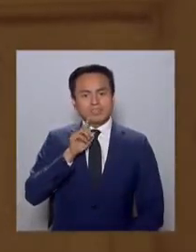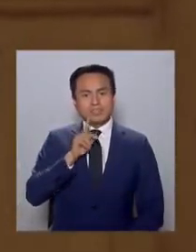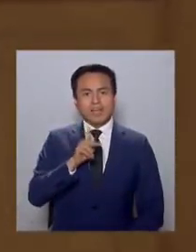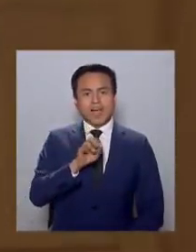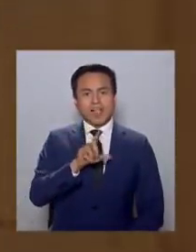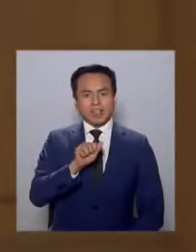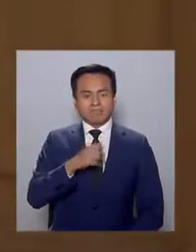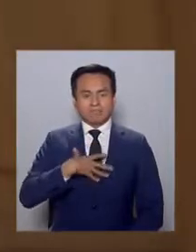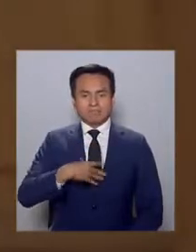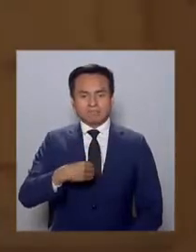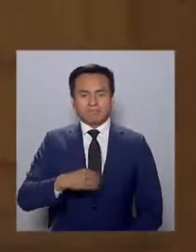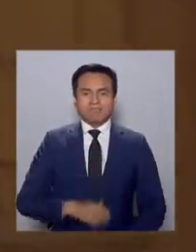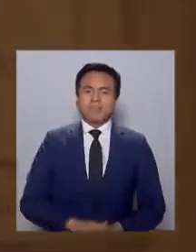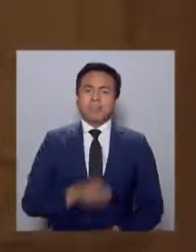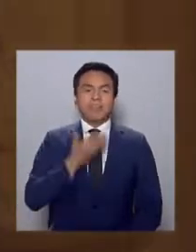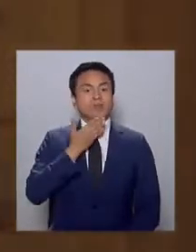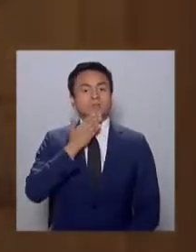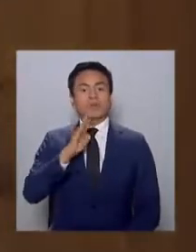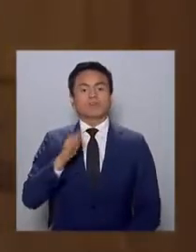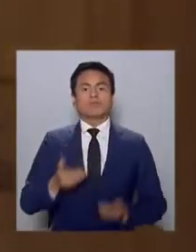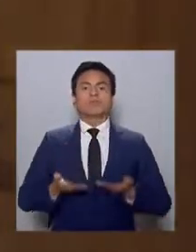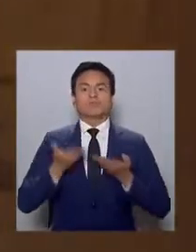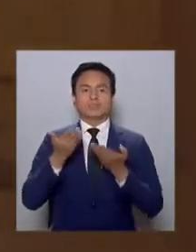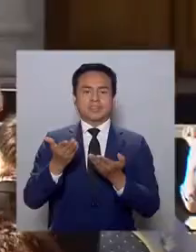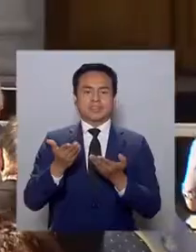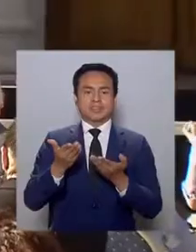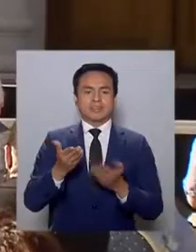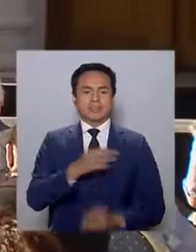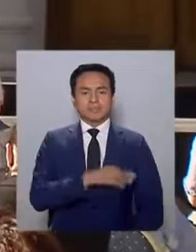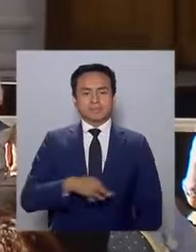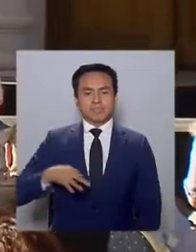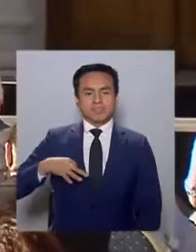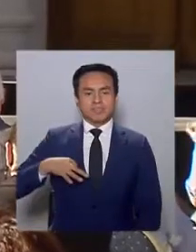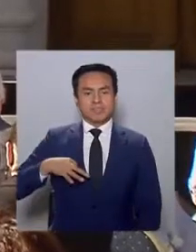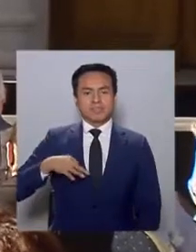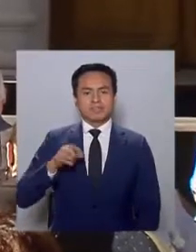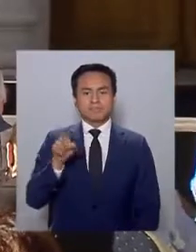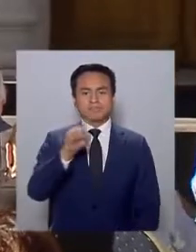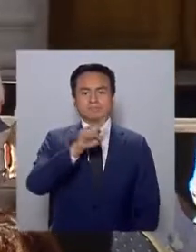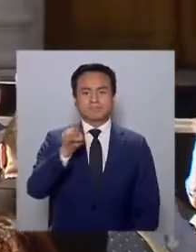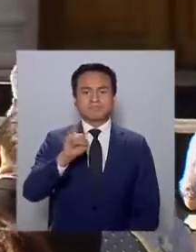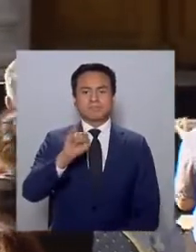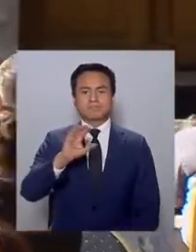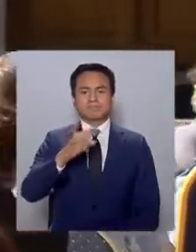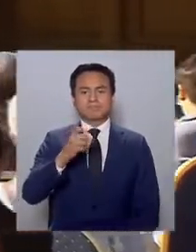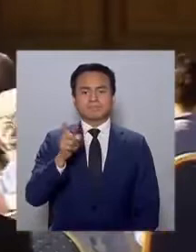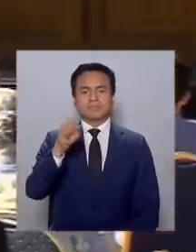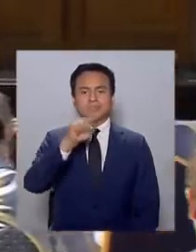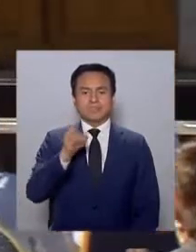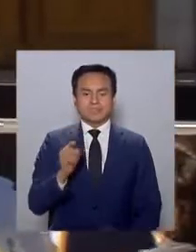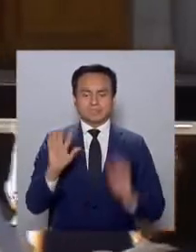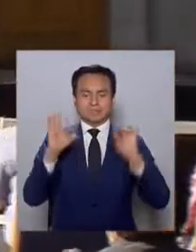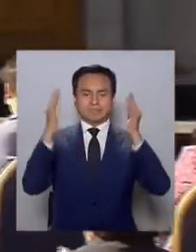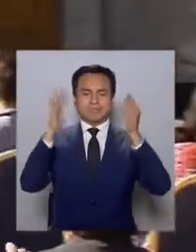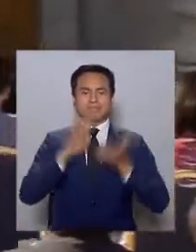Cala. Lo mejor para usted, ministra Siches.